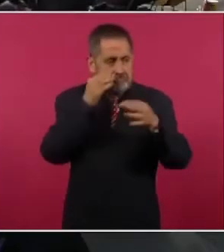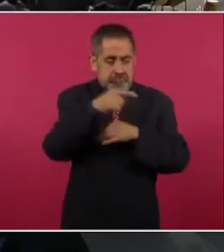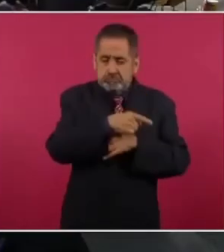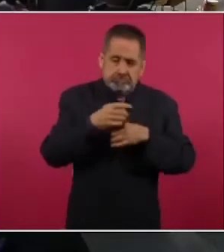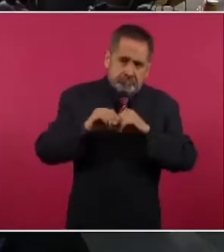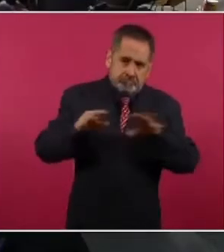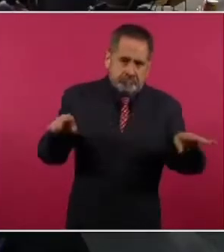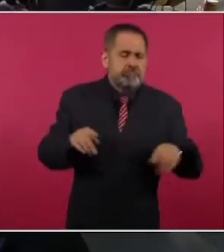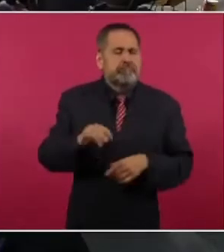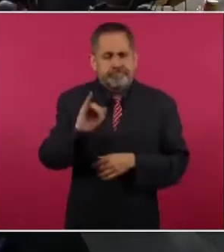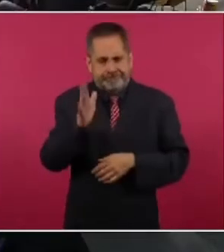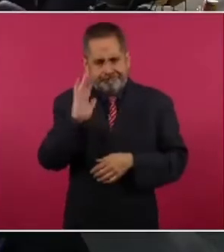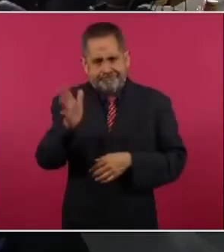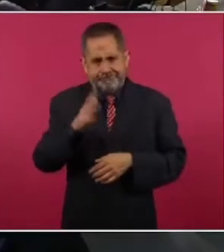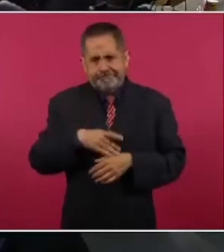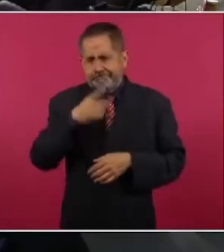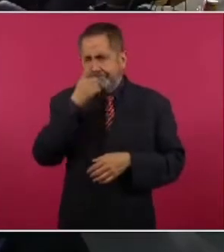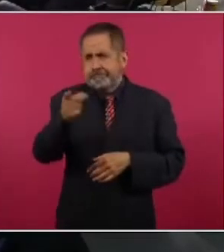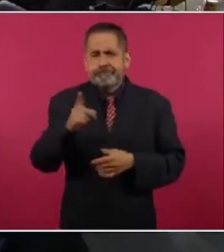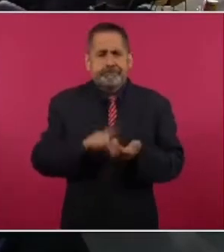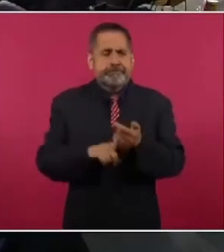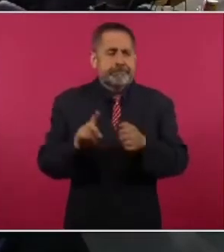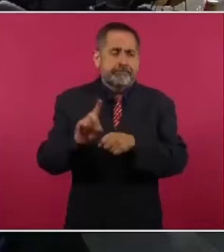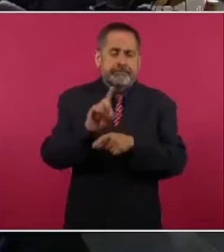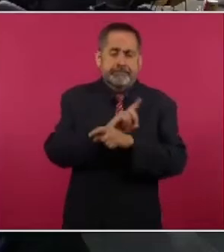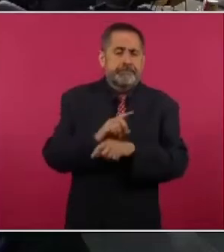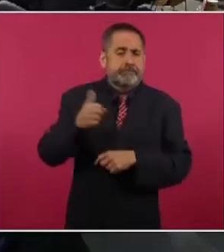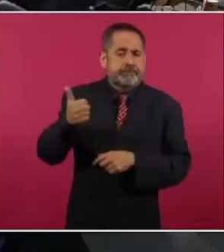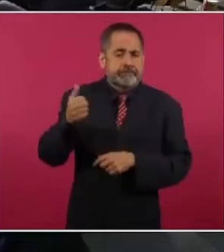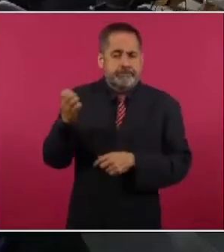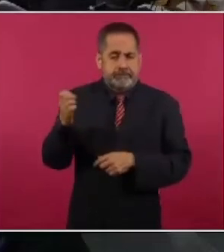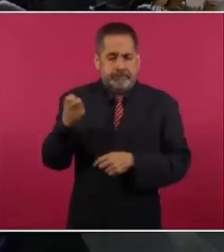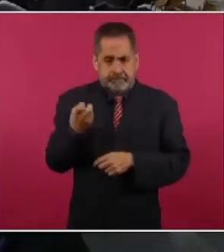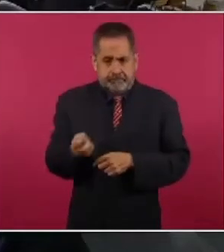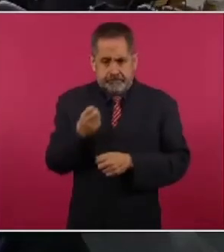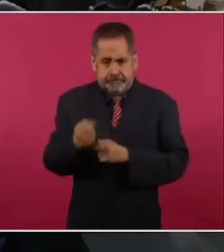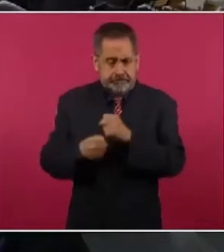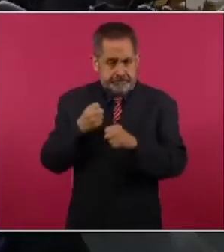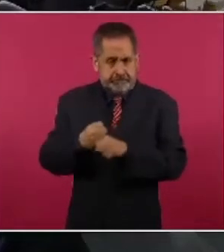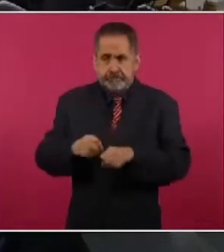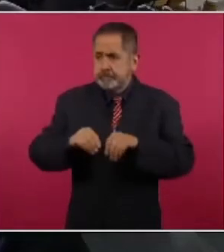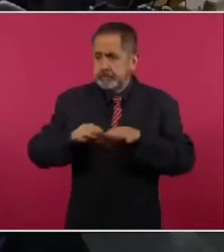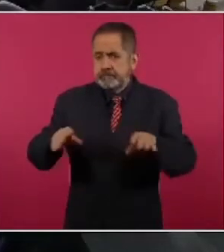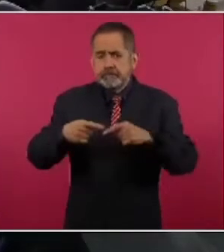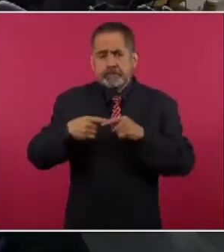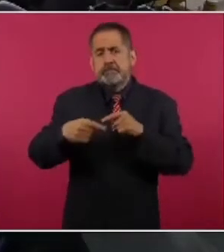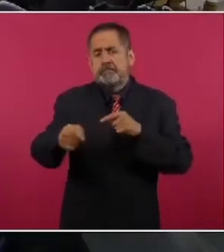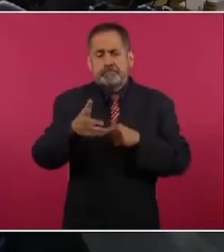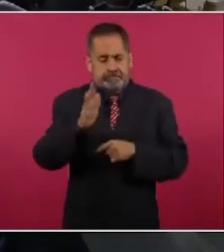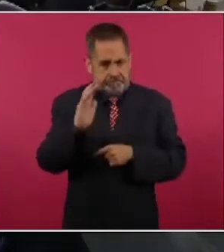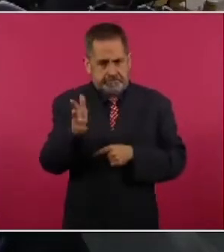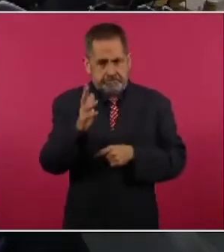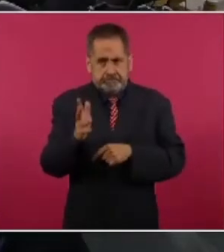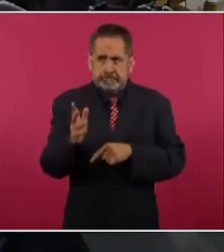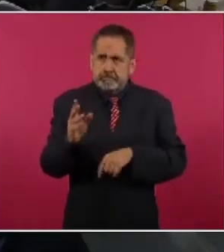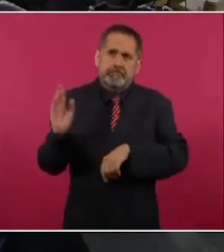y sí se hizo ver que desde el 6 de enero de este año se han logrado más